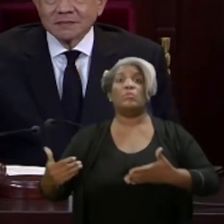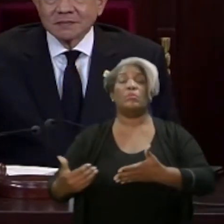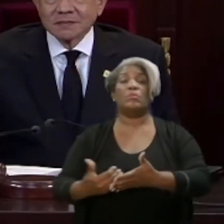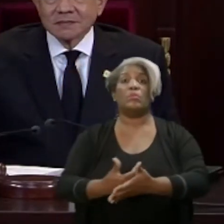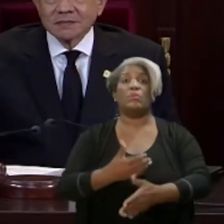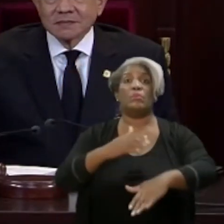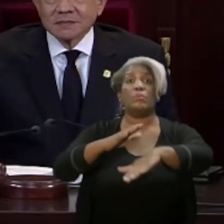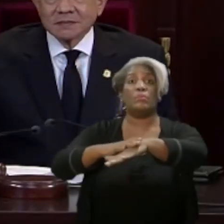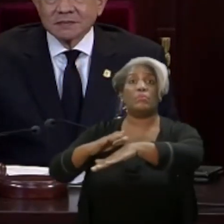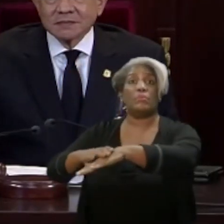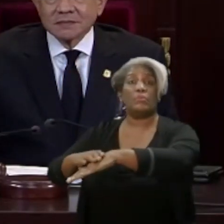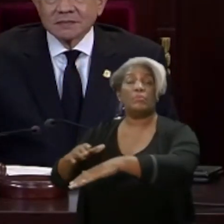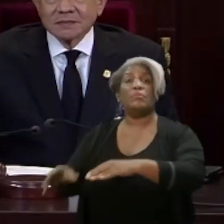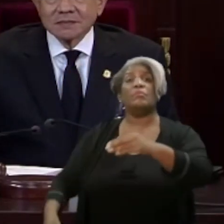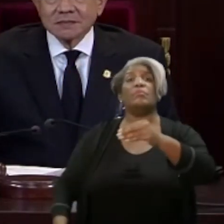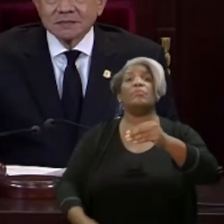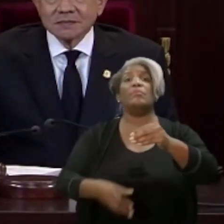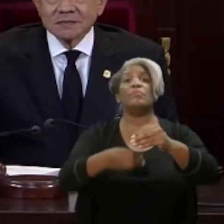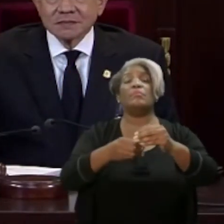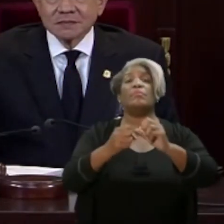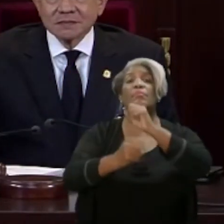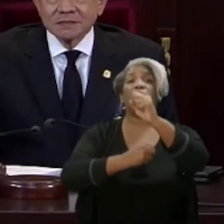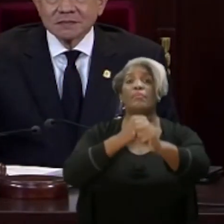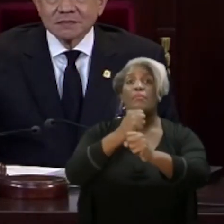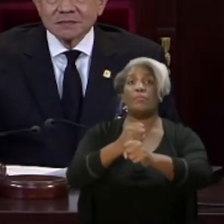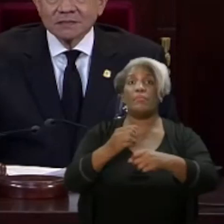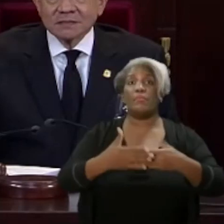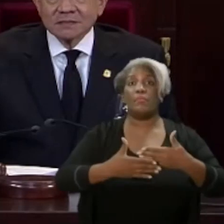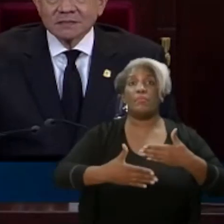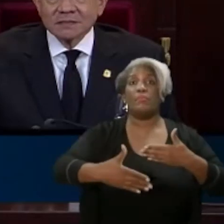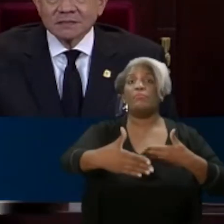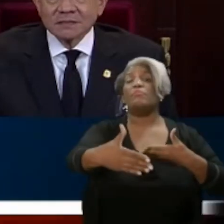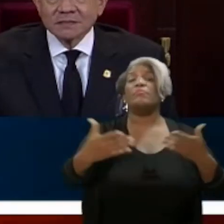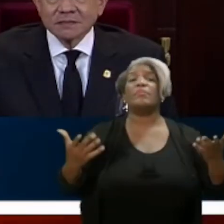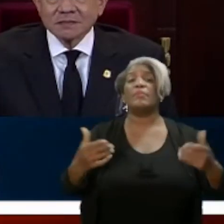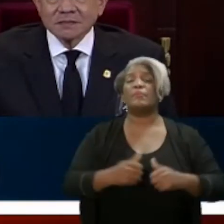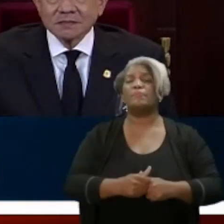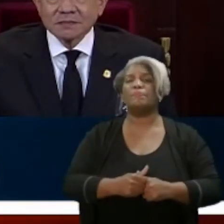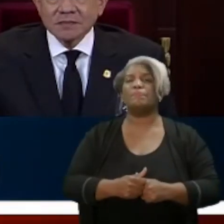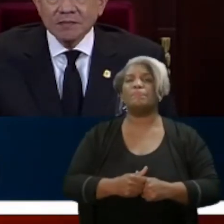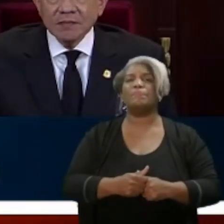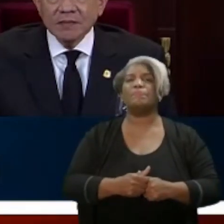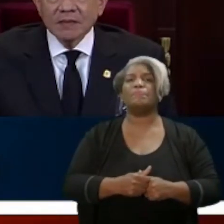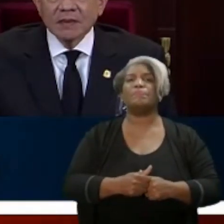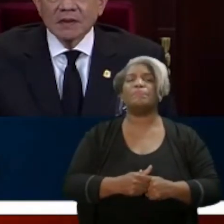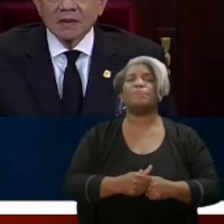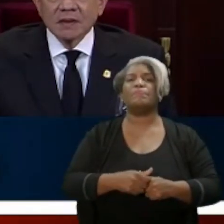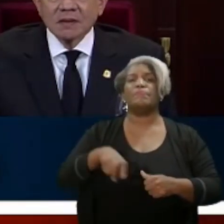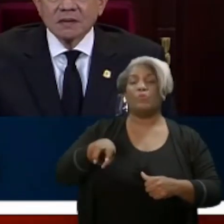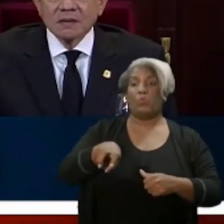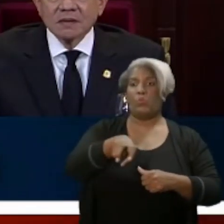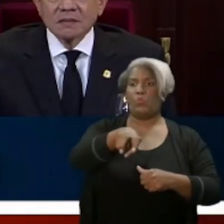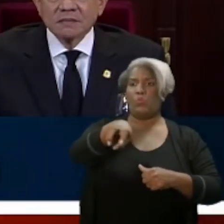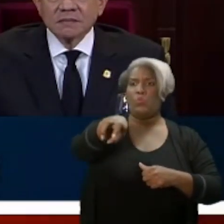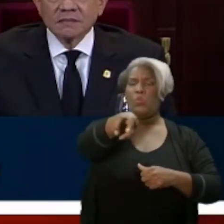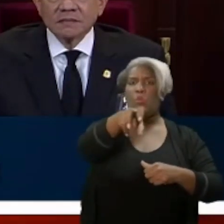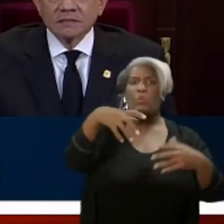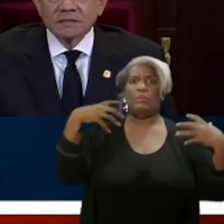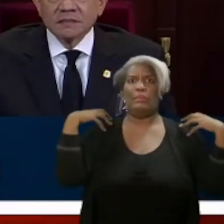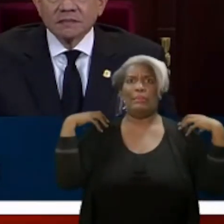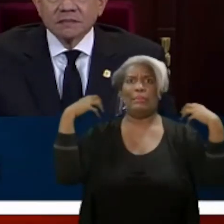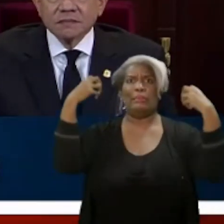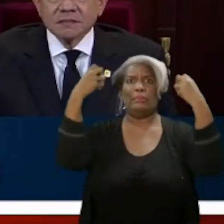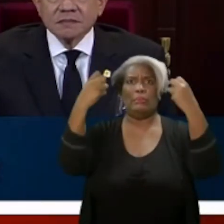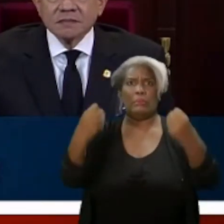emergencia. Además, este año hemos puesto en marcha una actividad innovadora, la Ruta de la Salud, Cambia